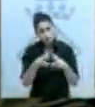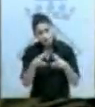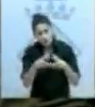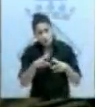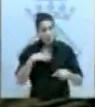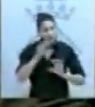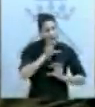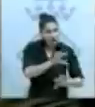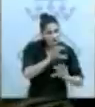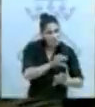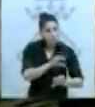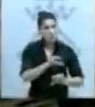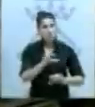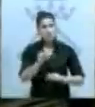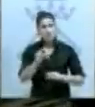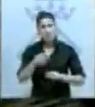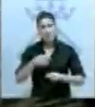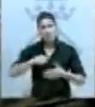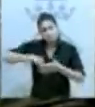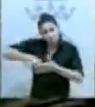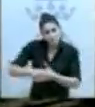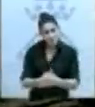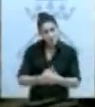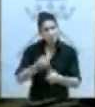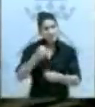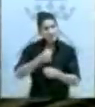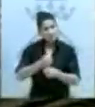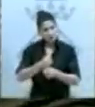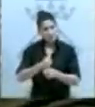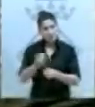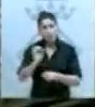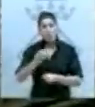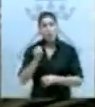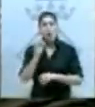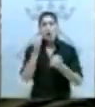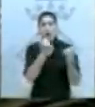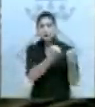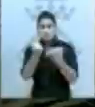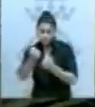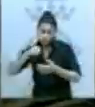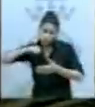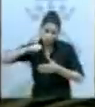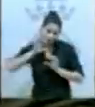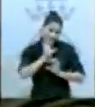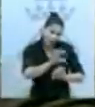hostigamiento, acoso, mobbing o incluso en los casos de acoso institucional cuando éste se da.